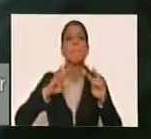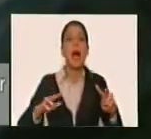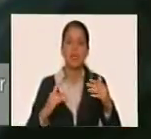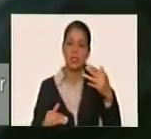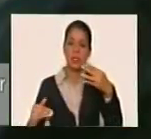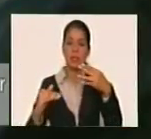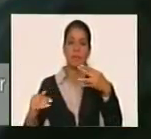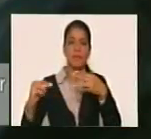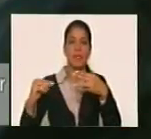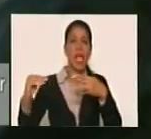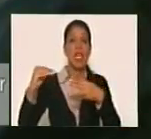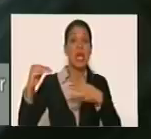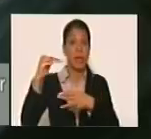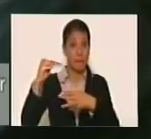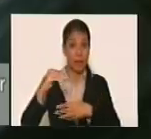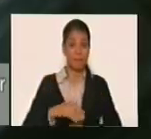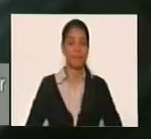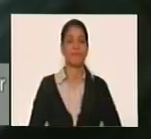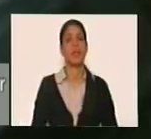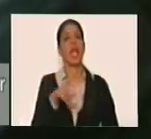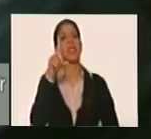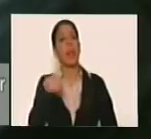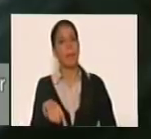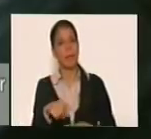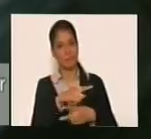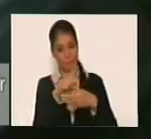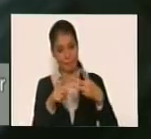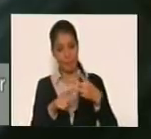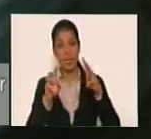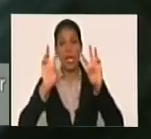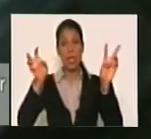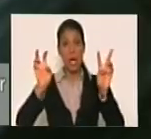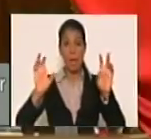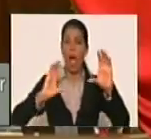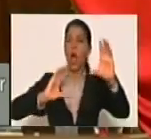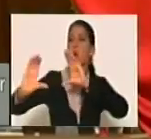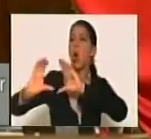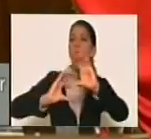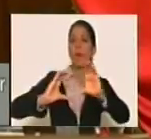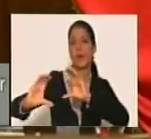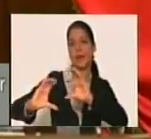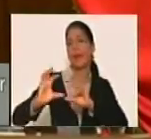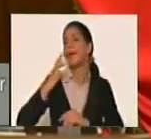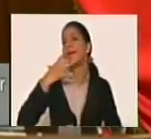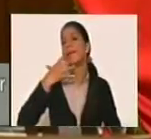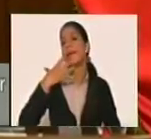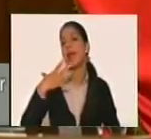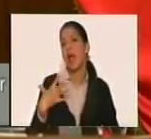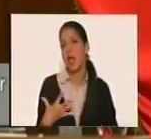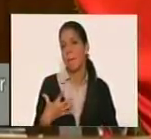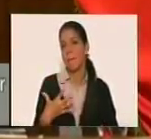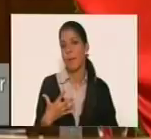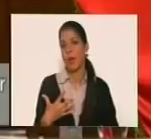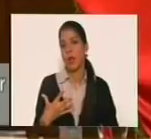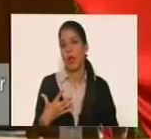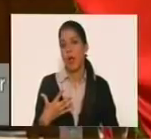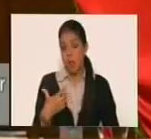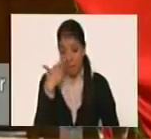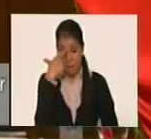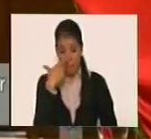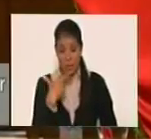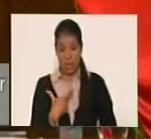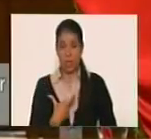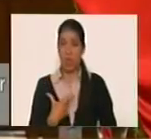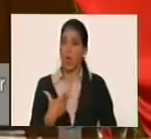Lo que tiene que ver con la comunicación. Bueno, toda cosa que uno hace en materia de tratar de pedir